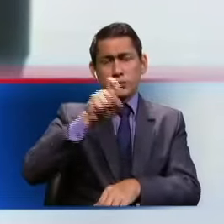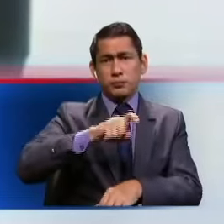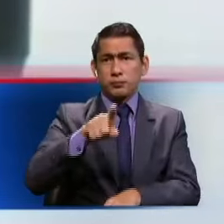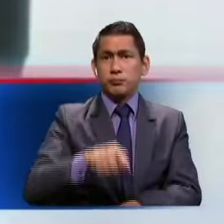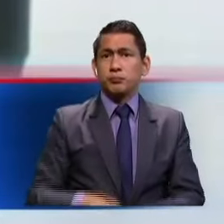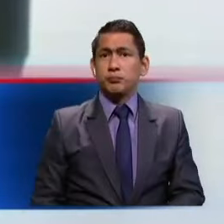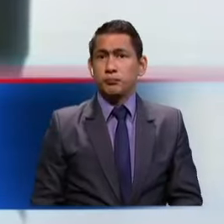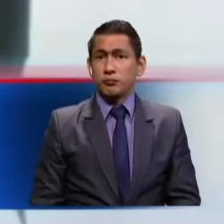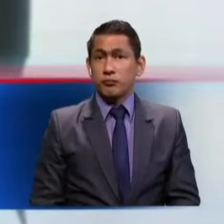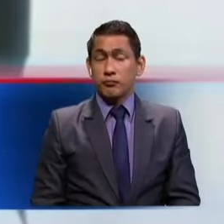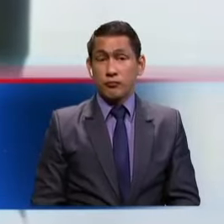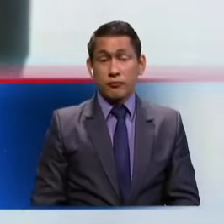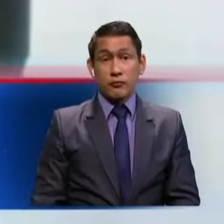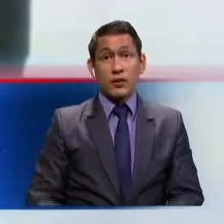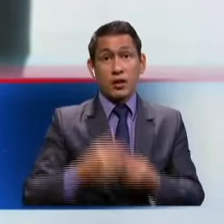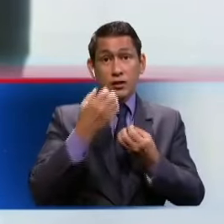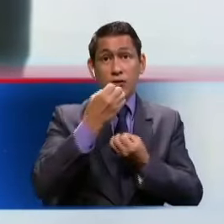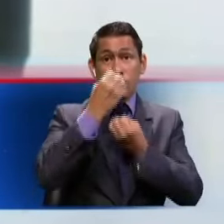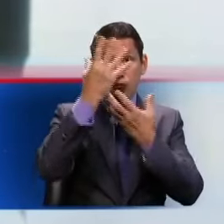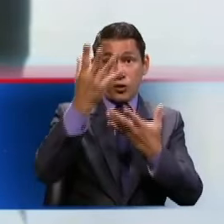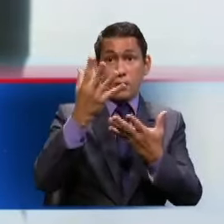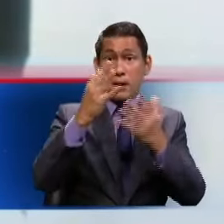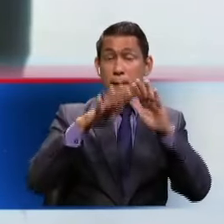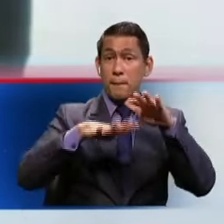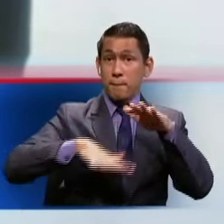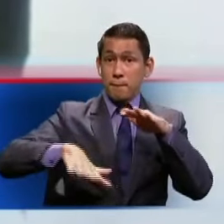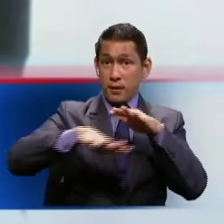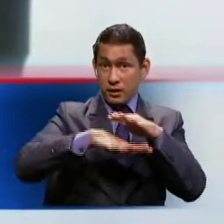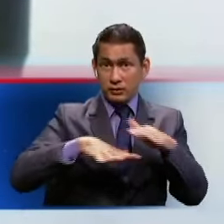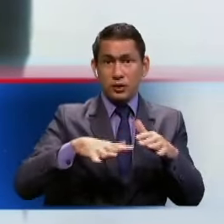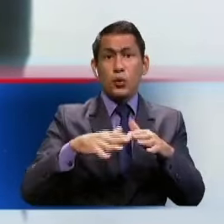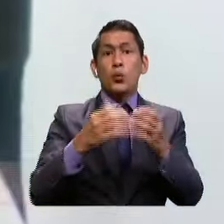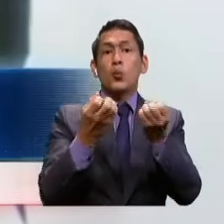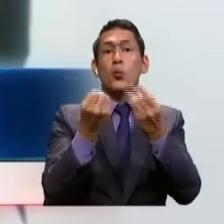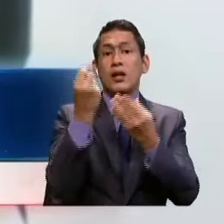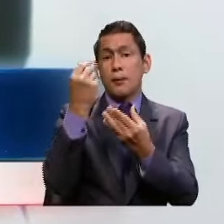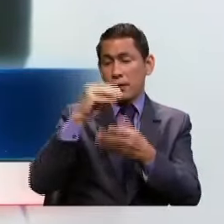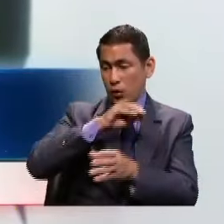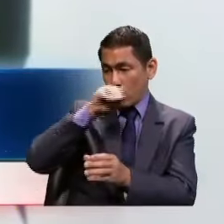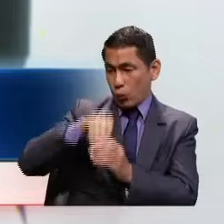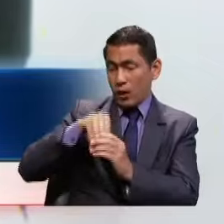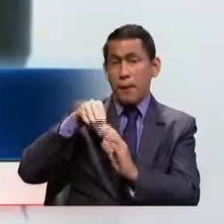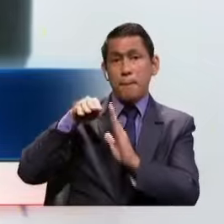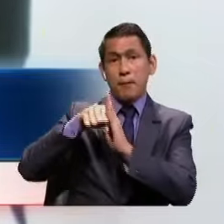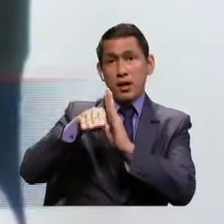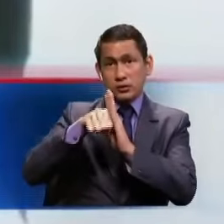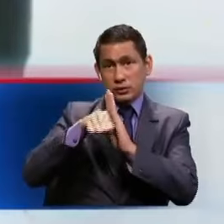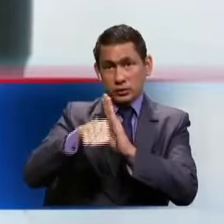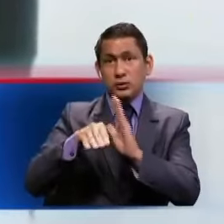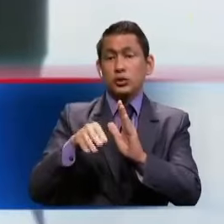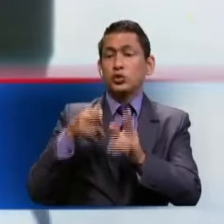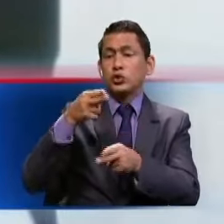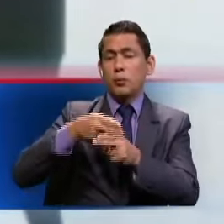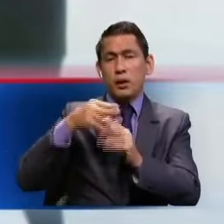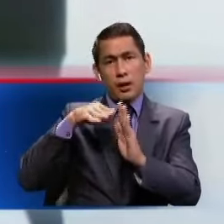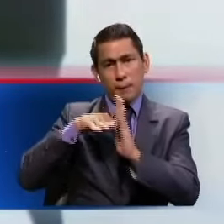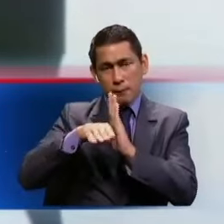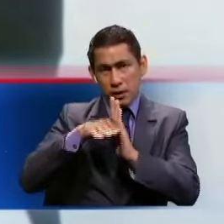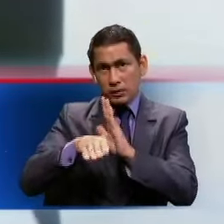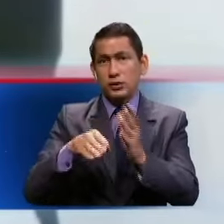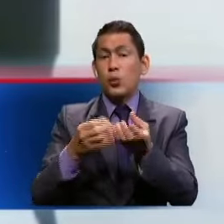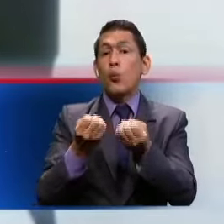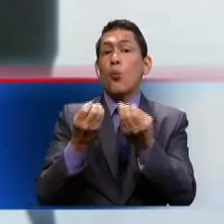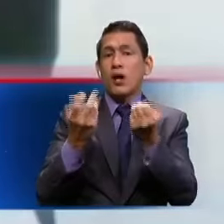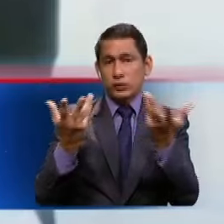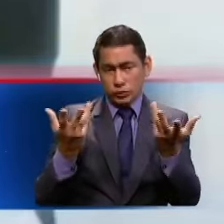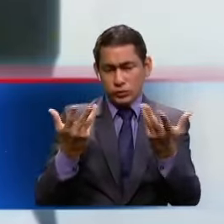completar información básica, como el dinero que tenemos en las cuentas, especificando el banco, la